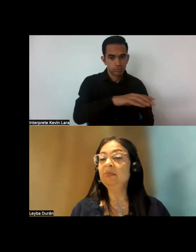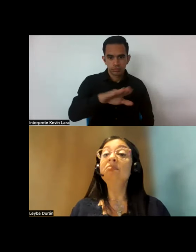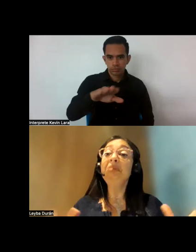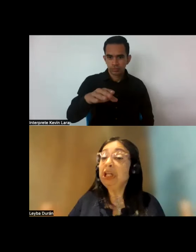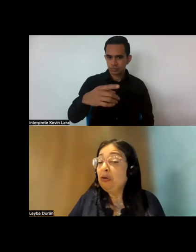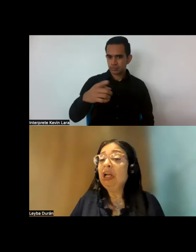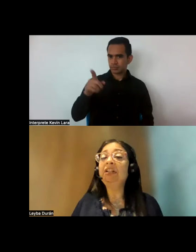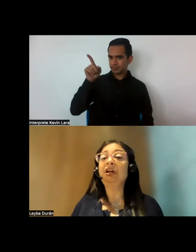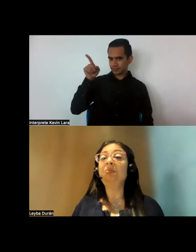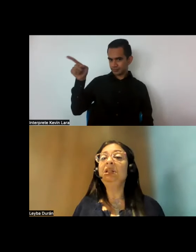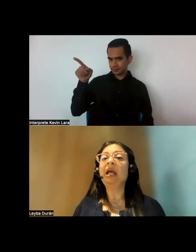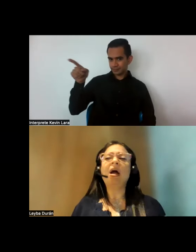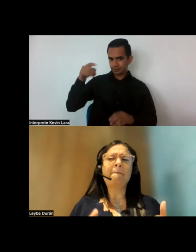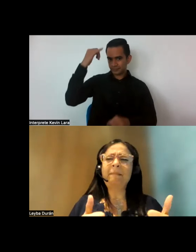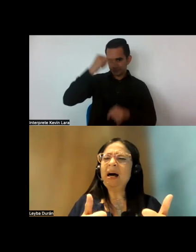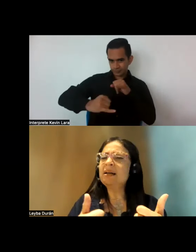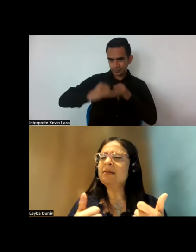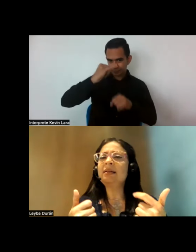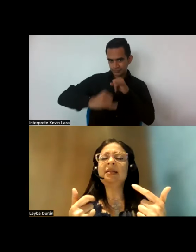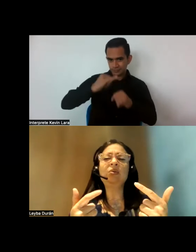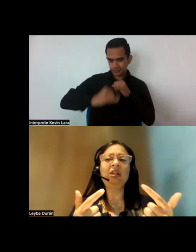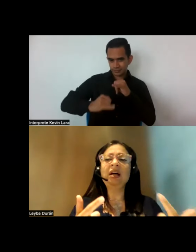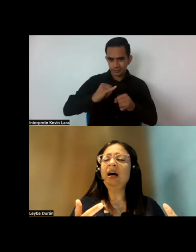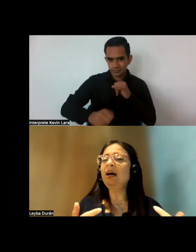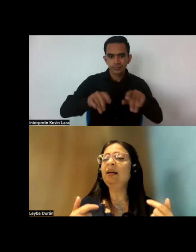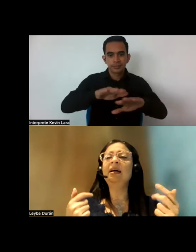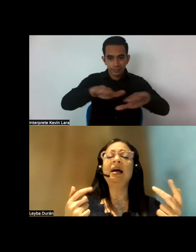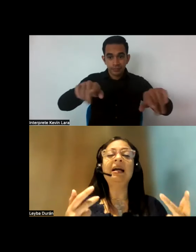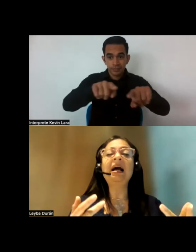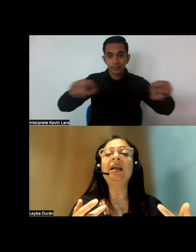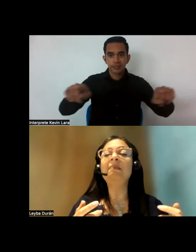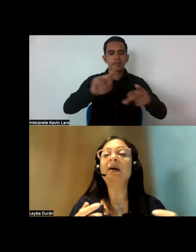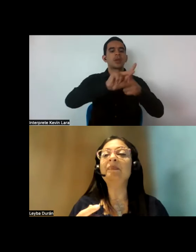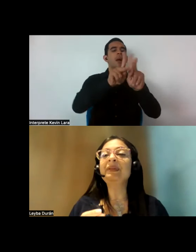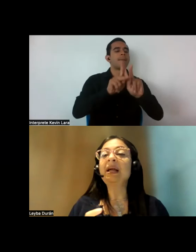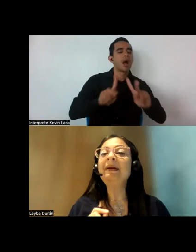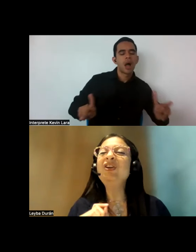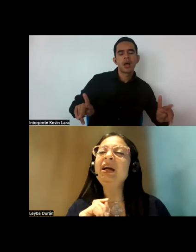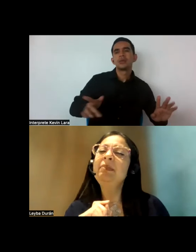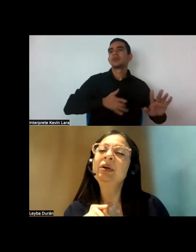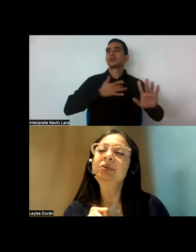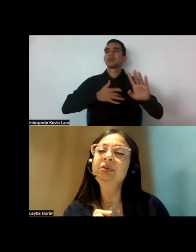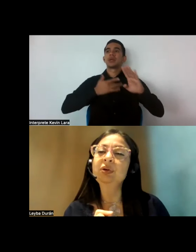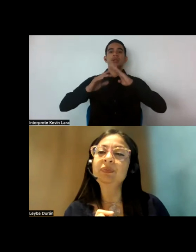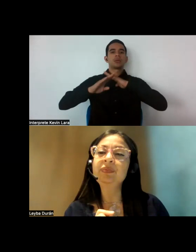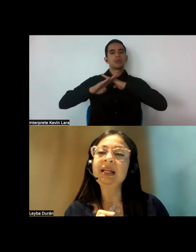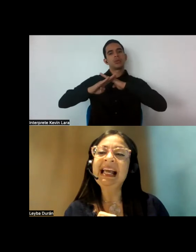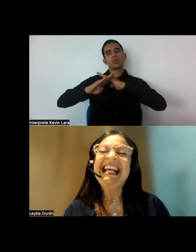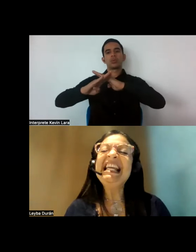imagen, miren lo que les transmite. Paz, seguridad, calma. Pero les